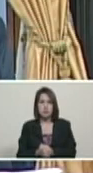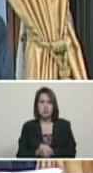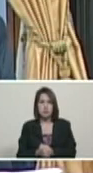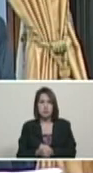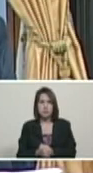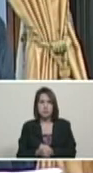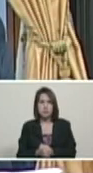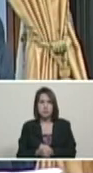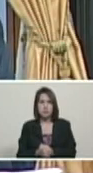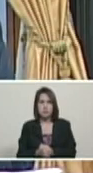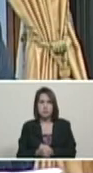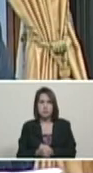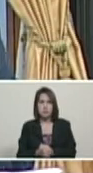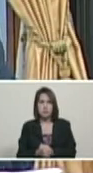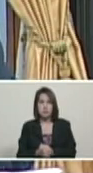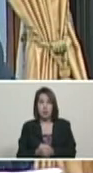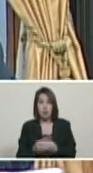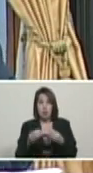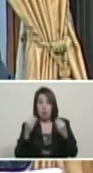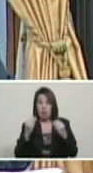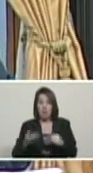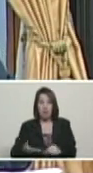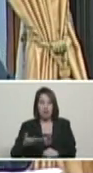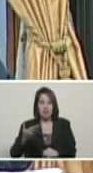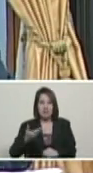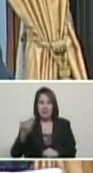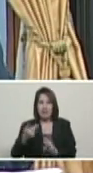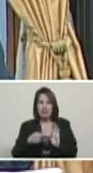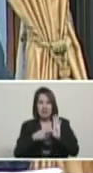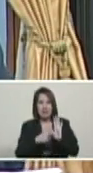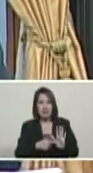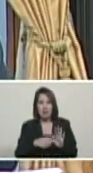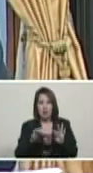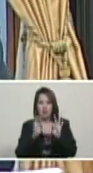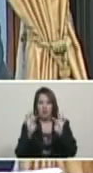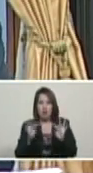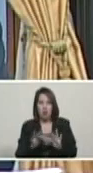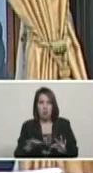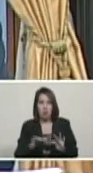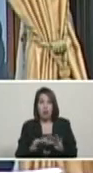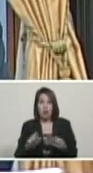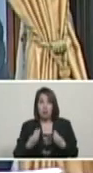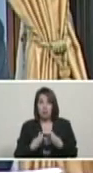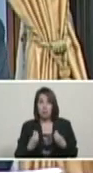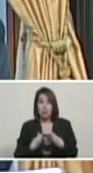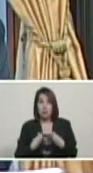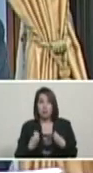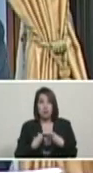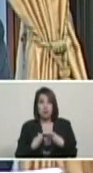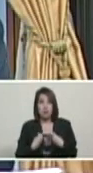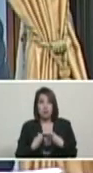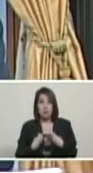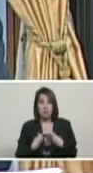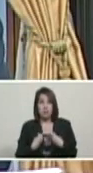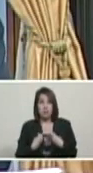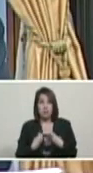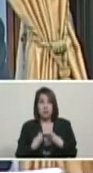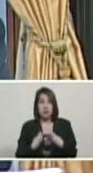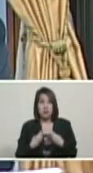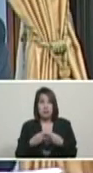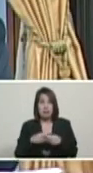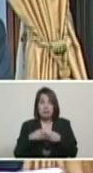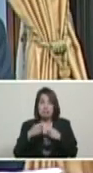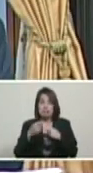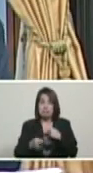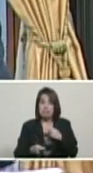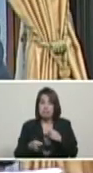Es la arma secreta de toda esta etapa que hemos vivido para, mira, estirar lo poquito